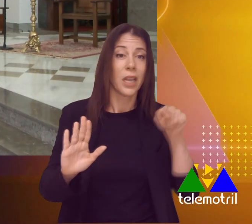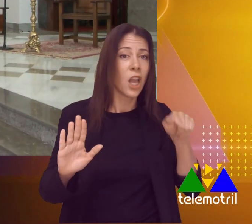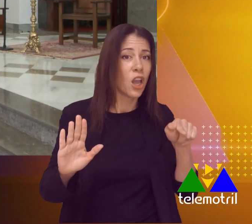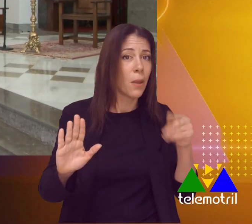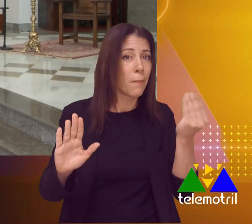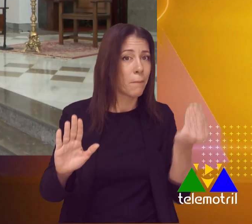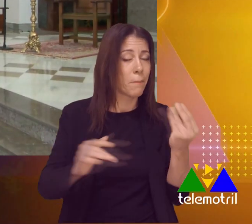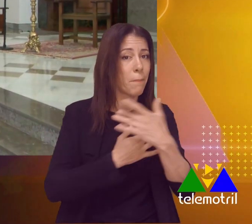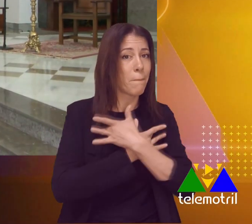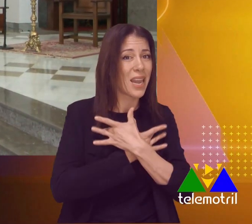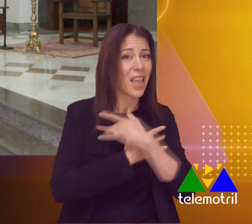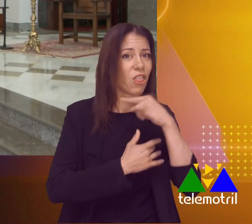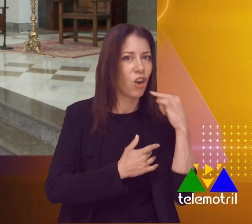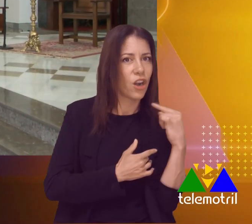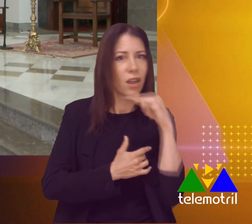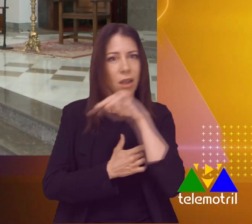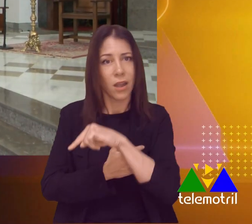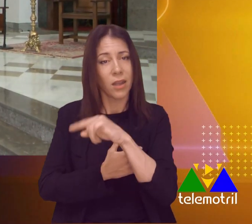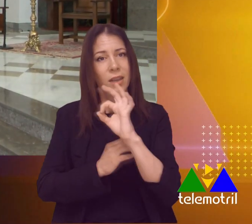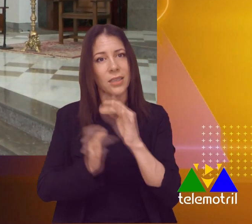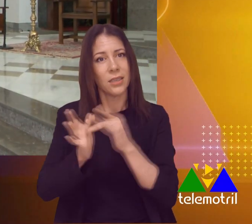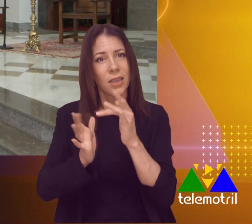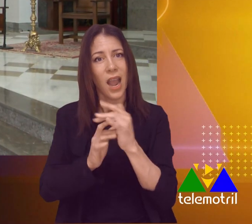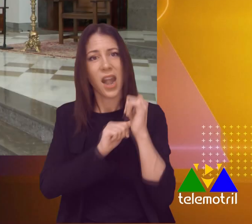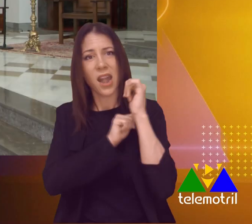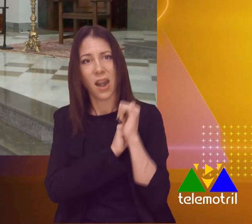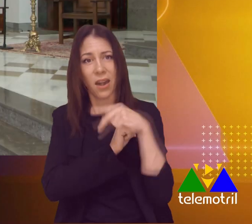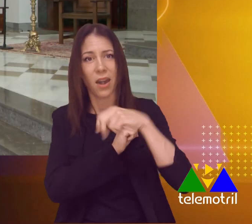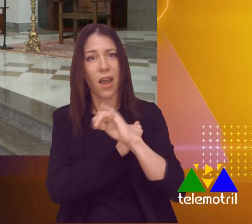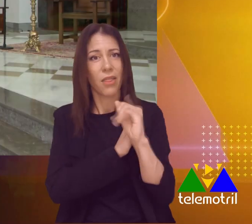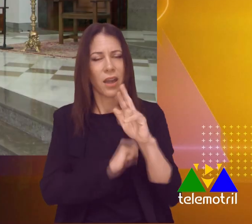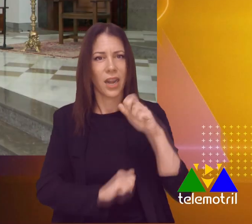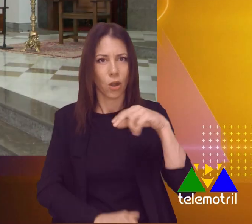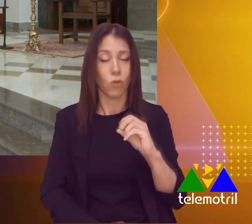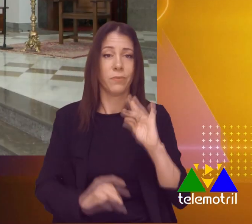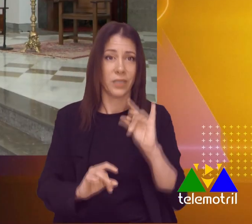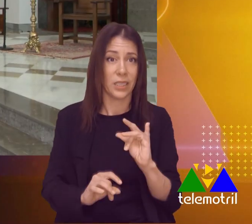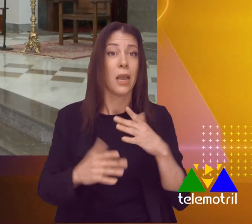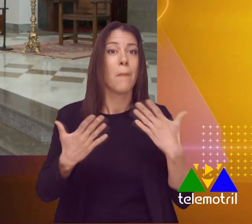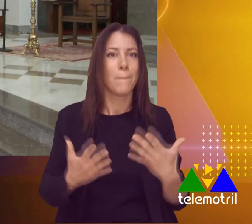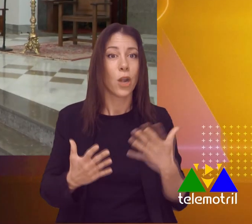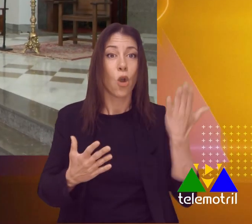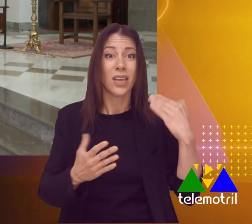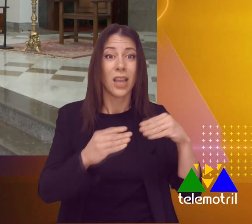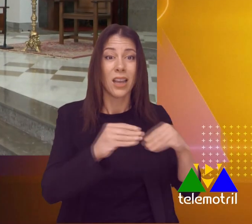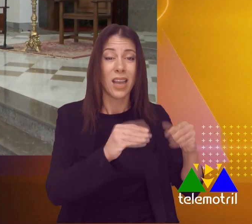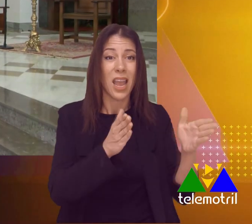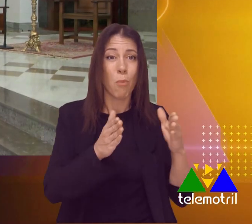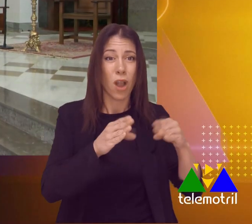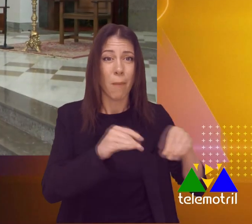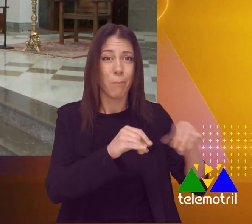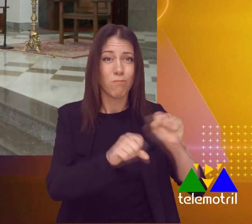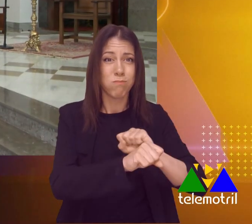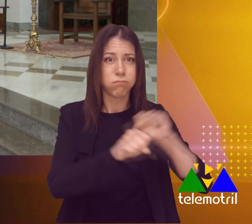sí, entonces, ¿no? Que también se cayó con el tema del polvorín y tampoco fue reconstruida. Es decir, que